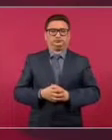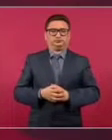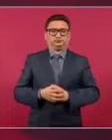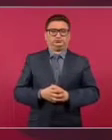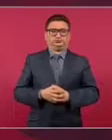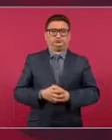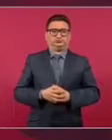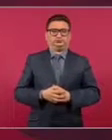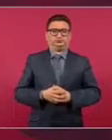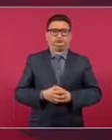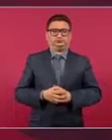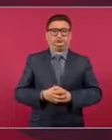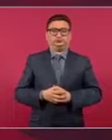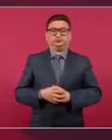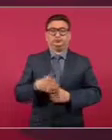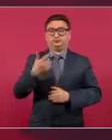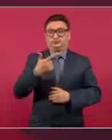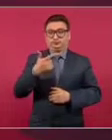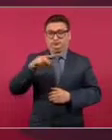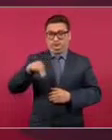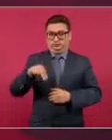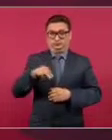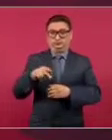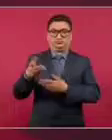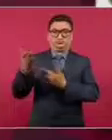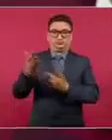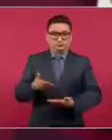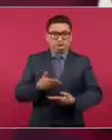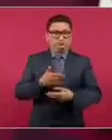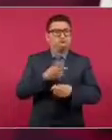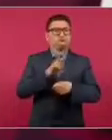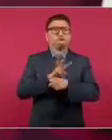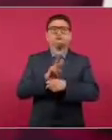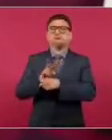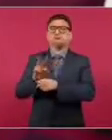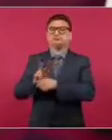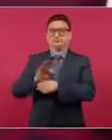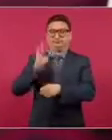protegiera, que vigilara a la Guardia Nacional. Y